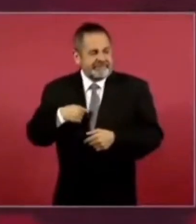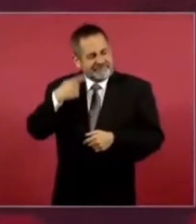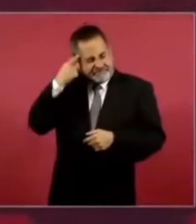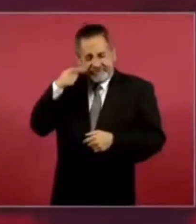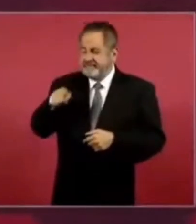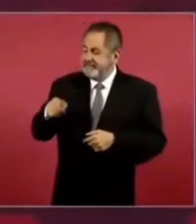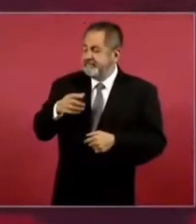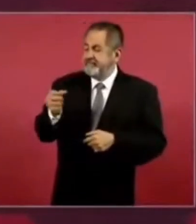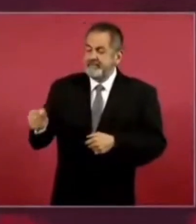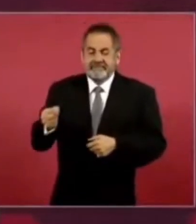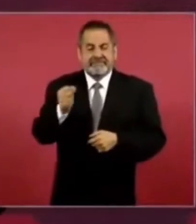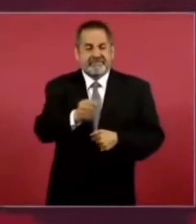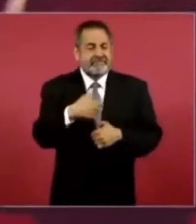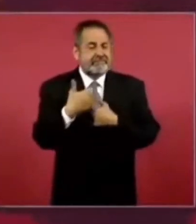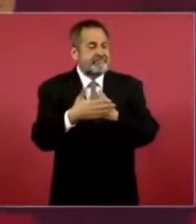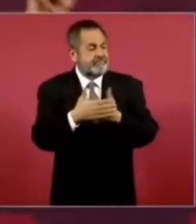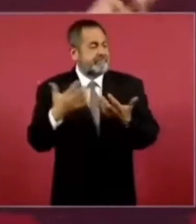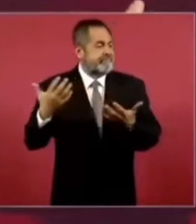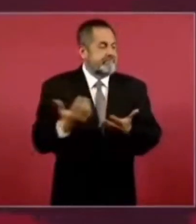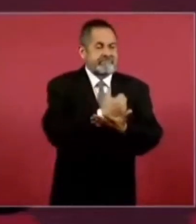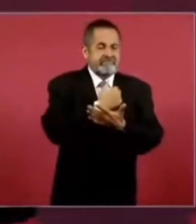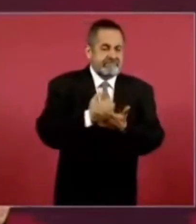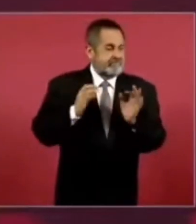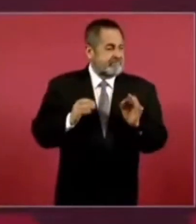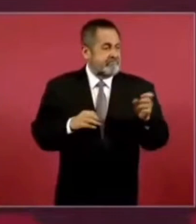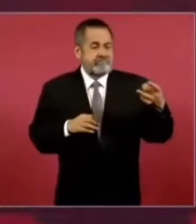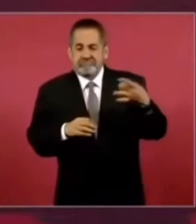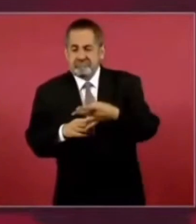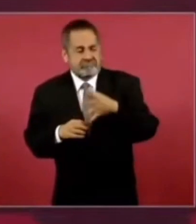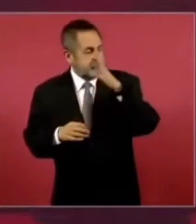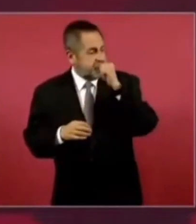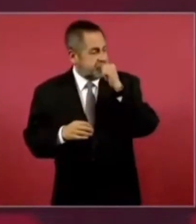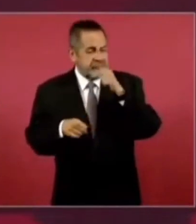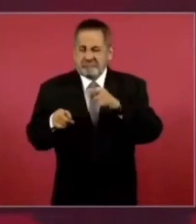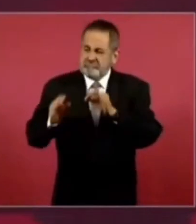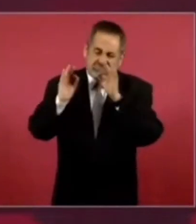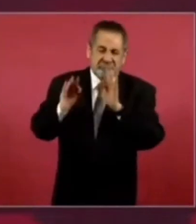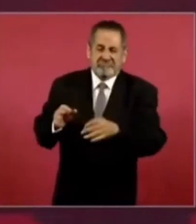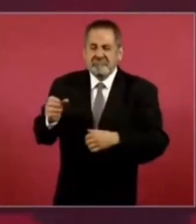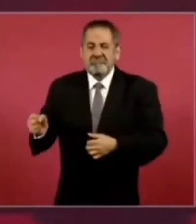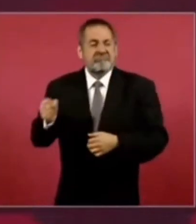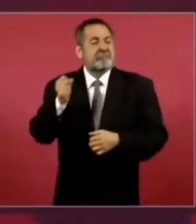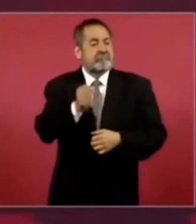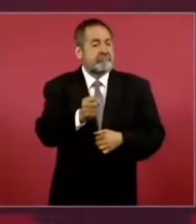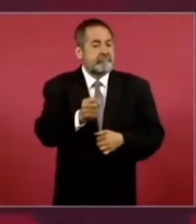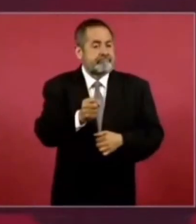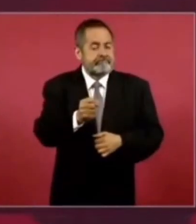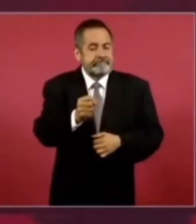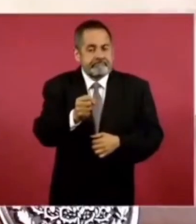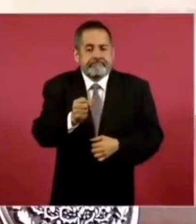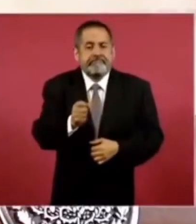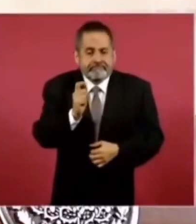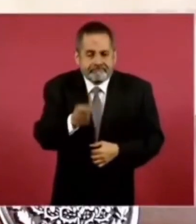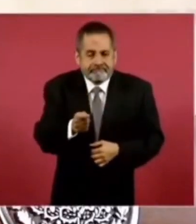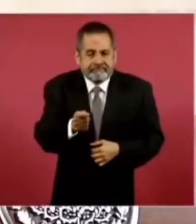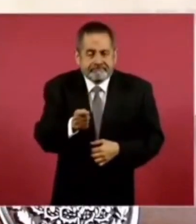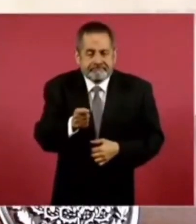ya quién mejor que él pues qué